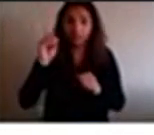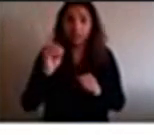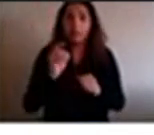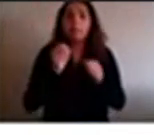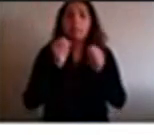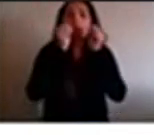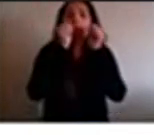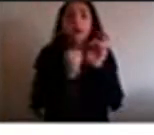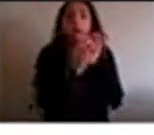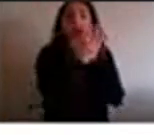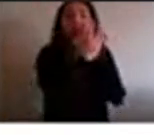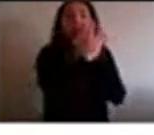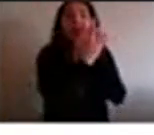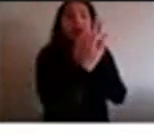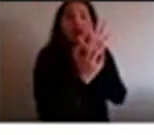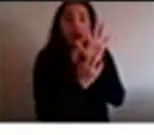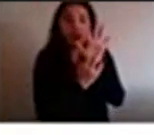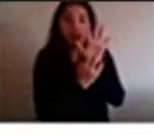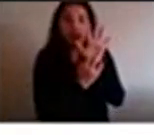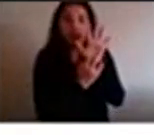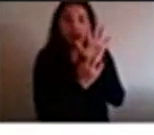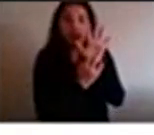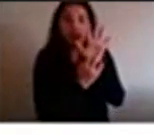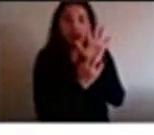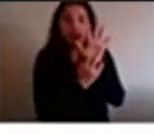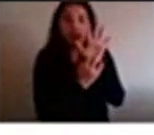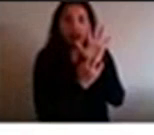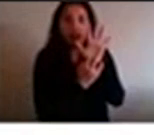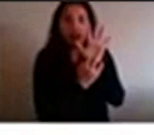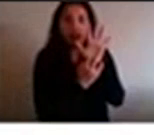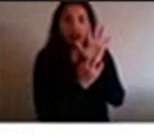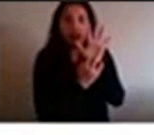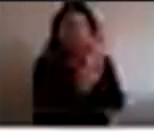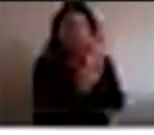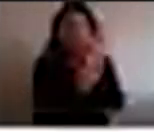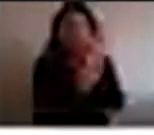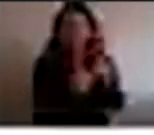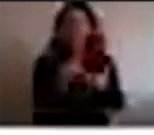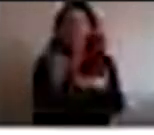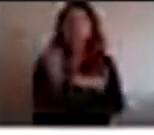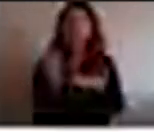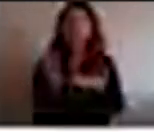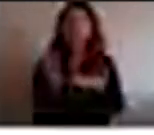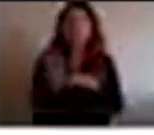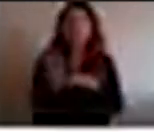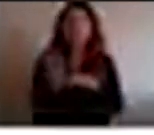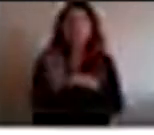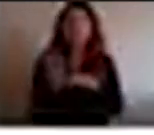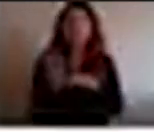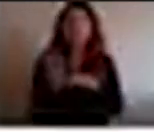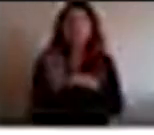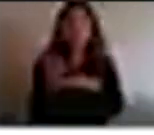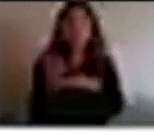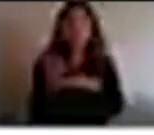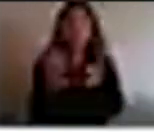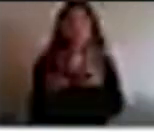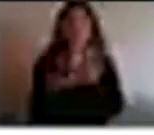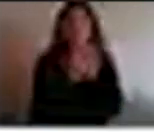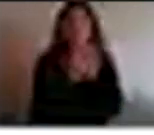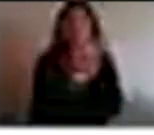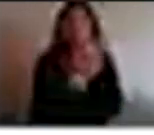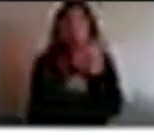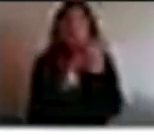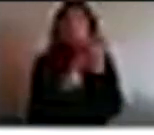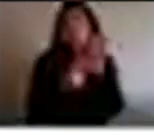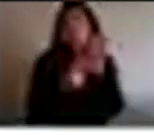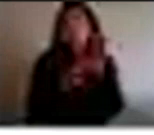de salarios y prestaciones sociales que pague en una vigencia fiscal por los trabajadores con discapacidad. Esto es, a